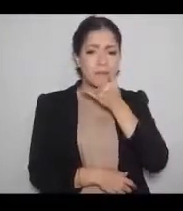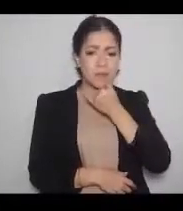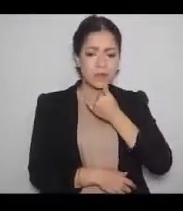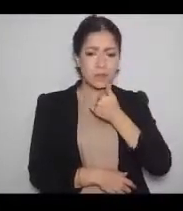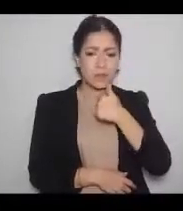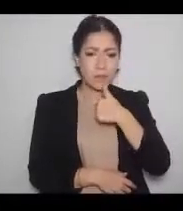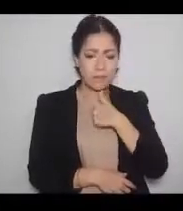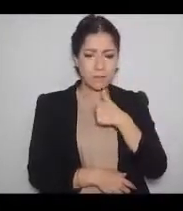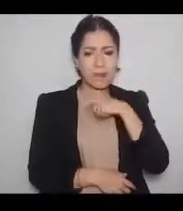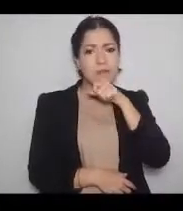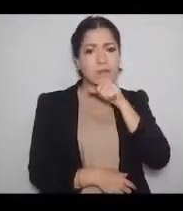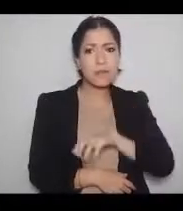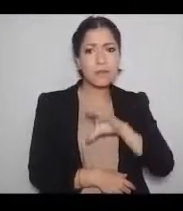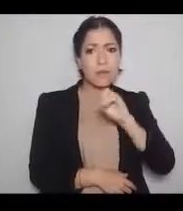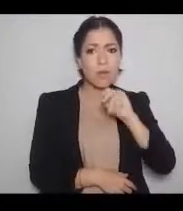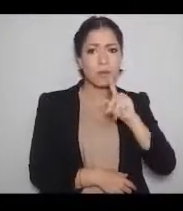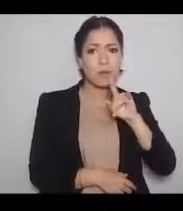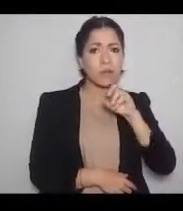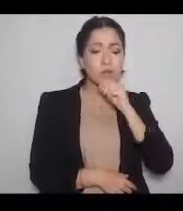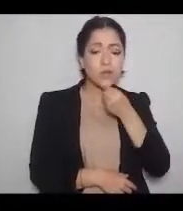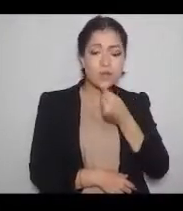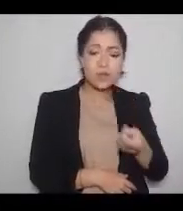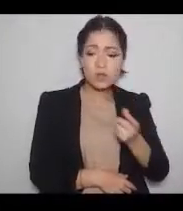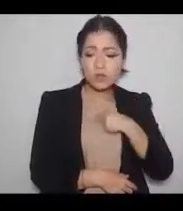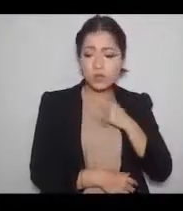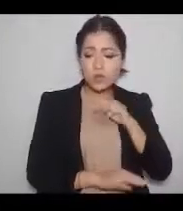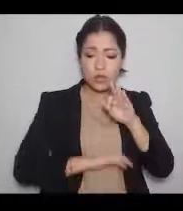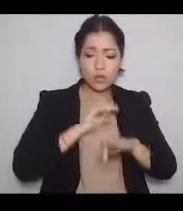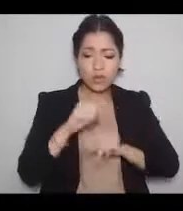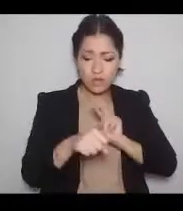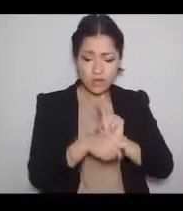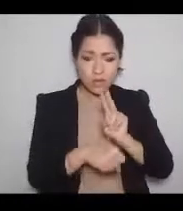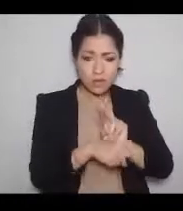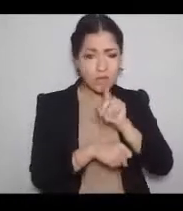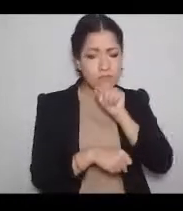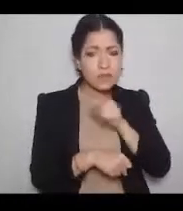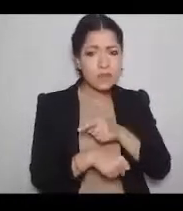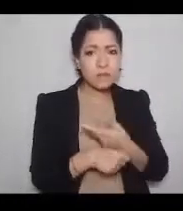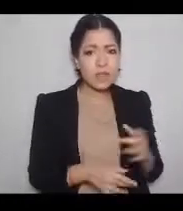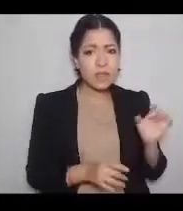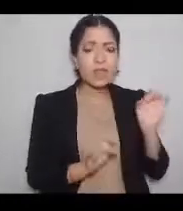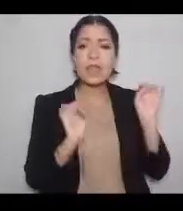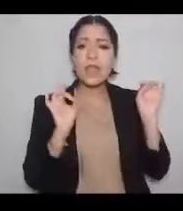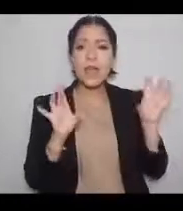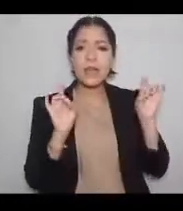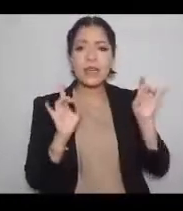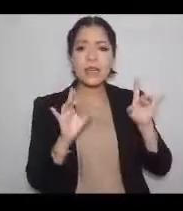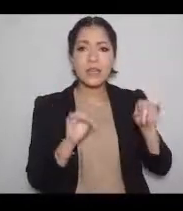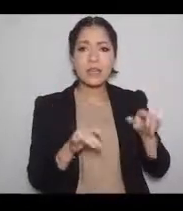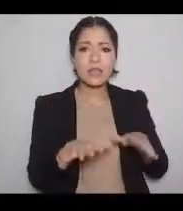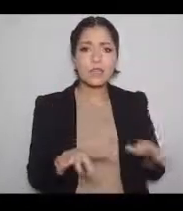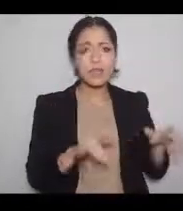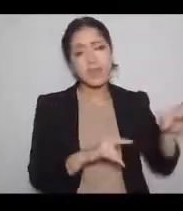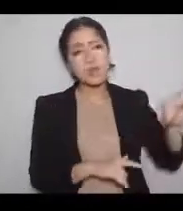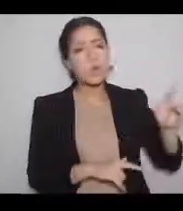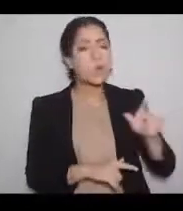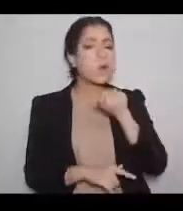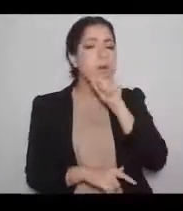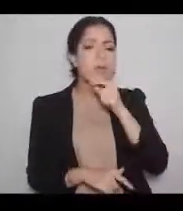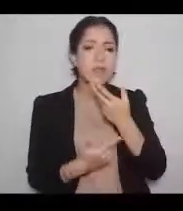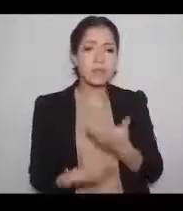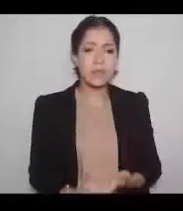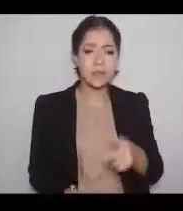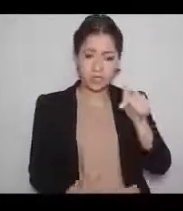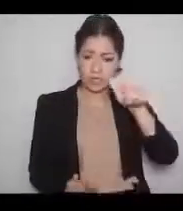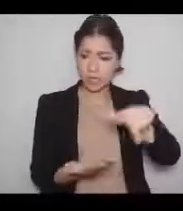Soñé que Copérnico era un niño y que yo lo cuidaba. Soñé que mil ángeles volaban y me daban a beber números. Soñé que este castillo